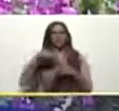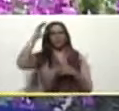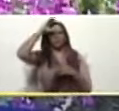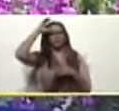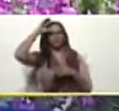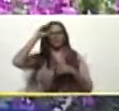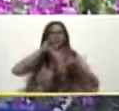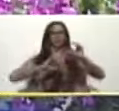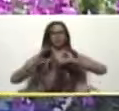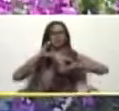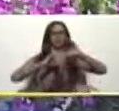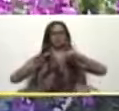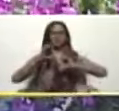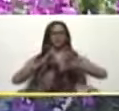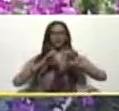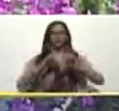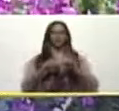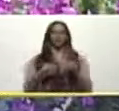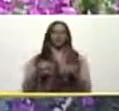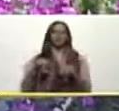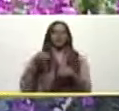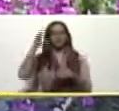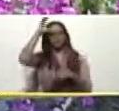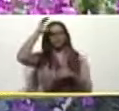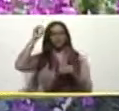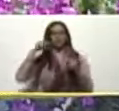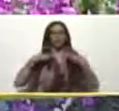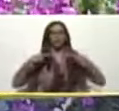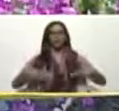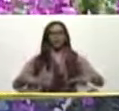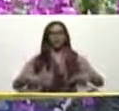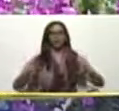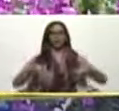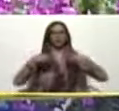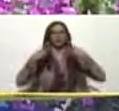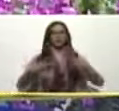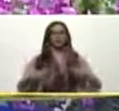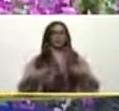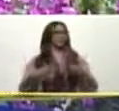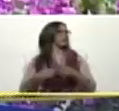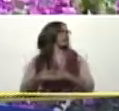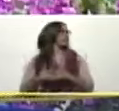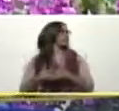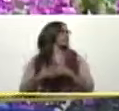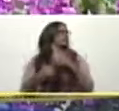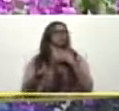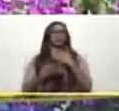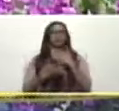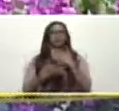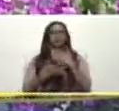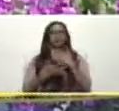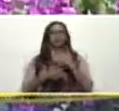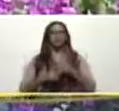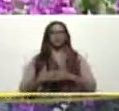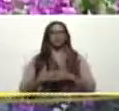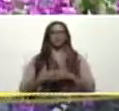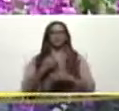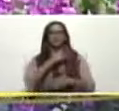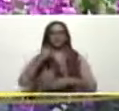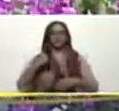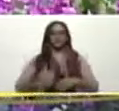científico, del conocimiento humano, de las nuevas tecnologías. La China,